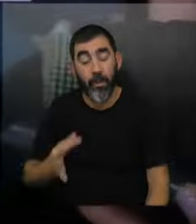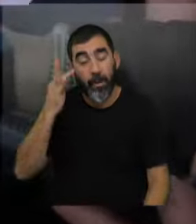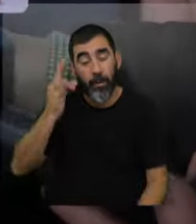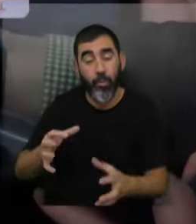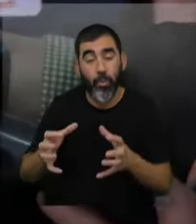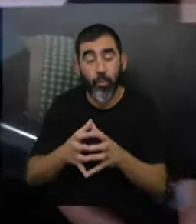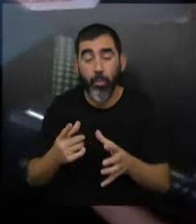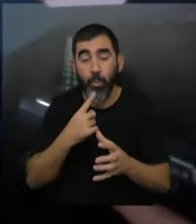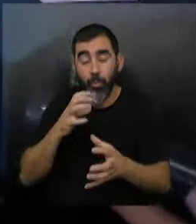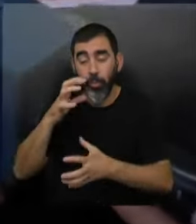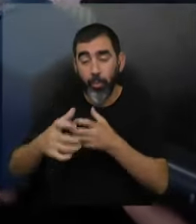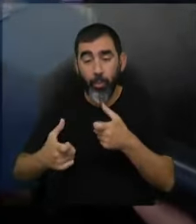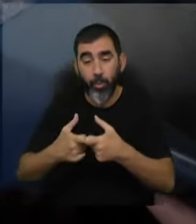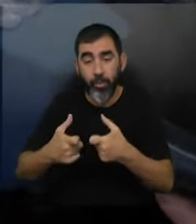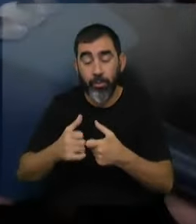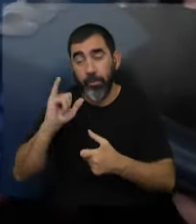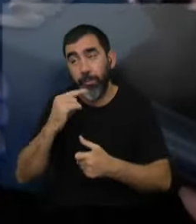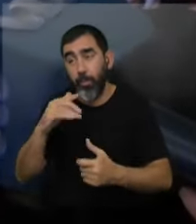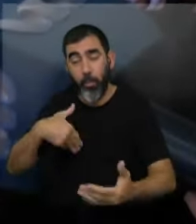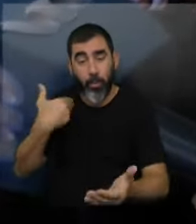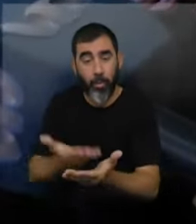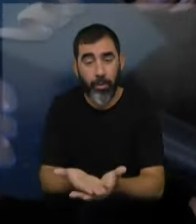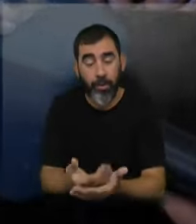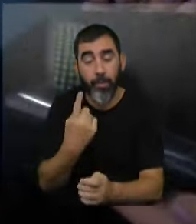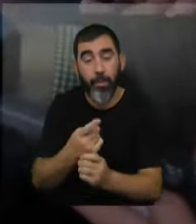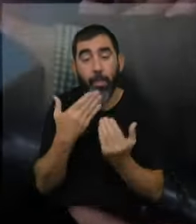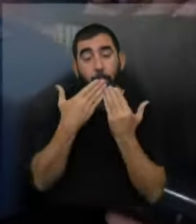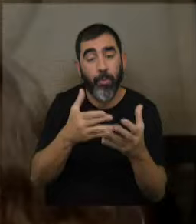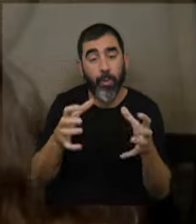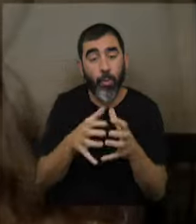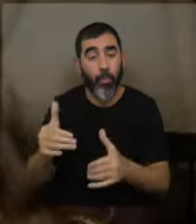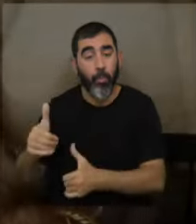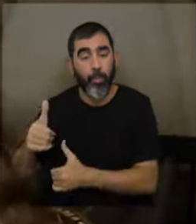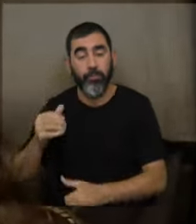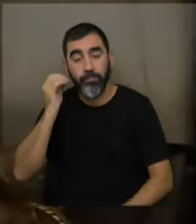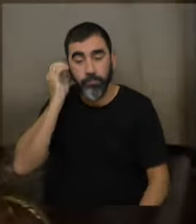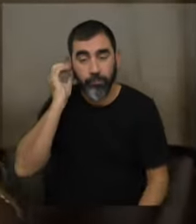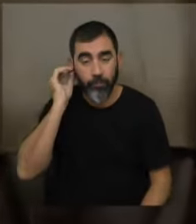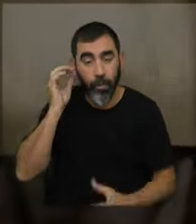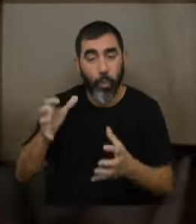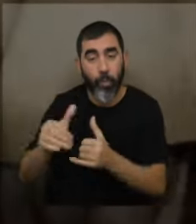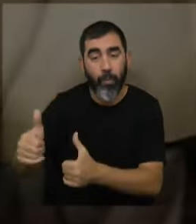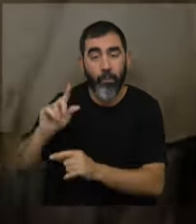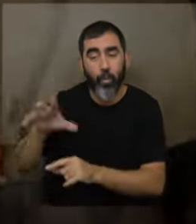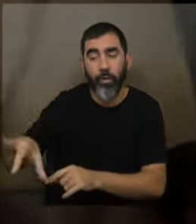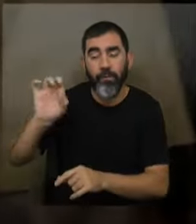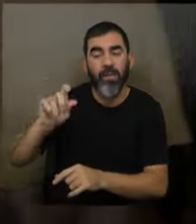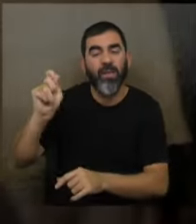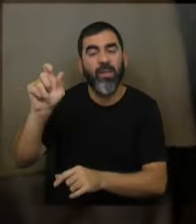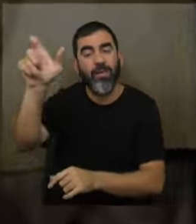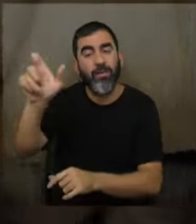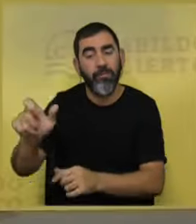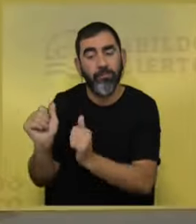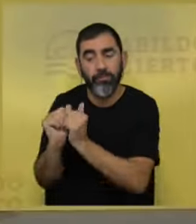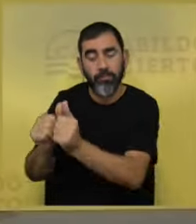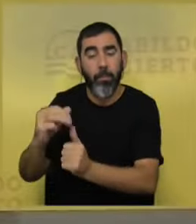partidos que son de la coalición si hubiera algú ofrecimiento de ese tipo primero tendría que venir al partido Cabildo abierto no ha definido quién será la persona que acompañe